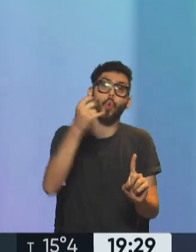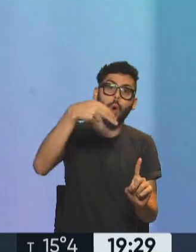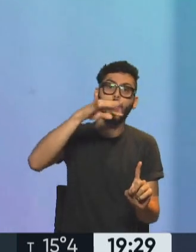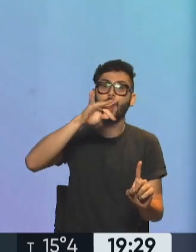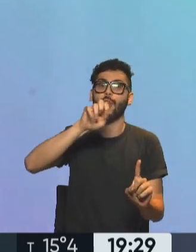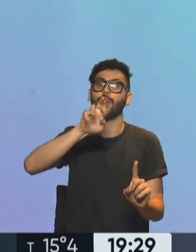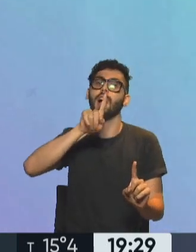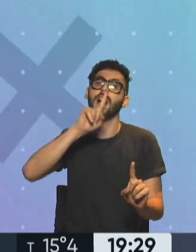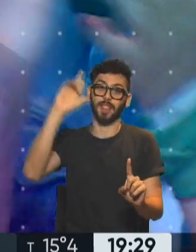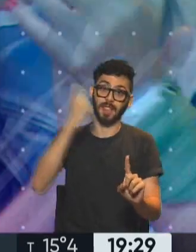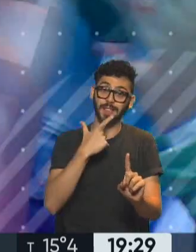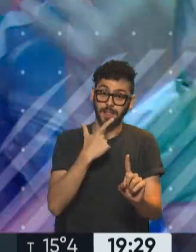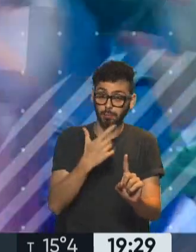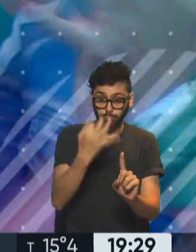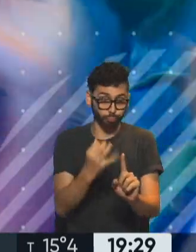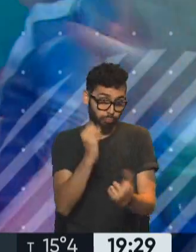cometió.